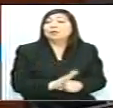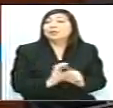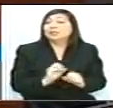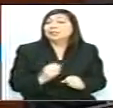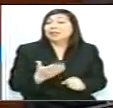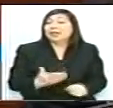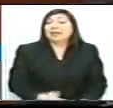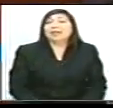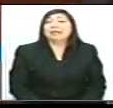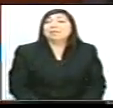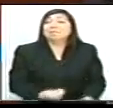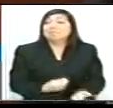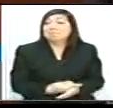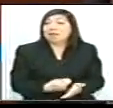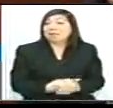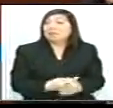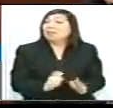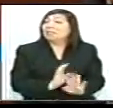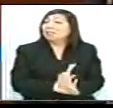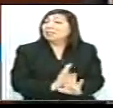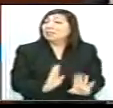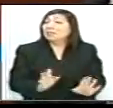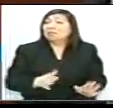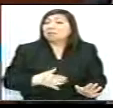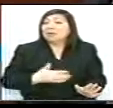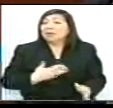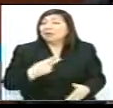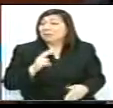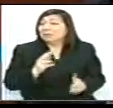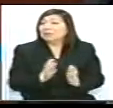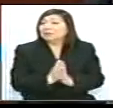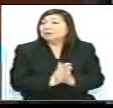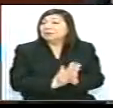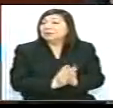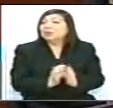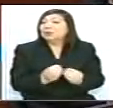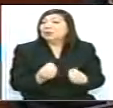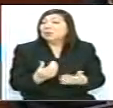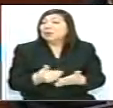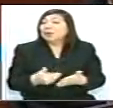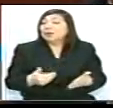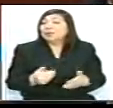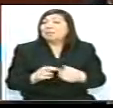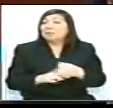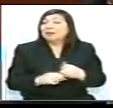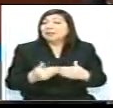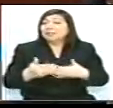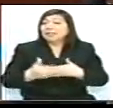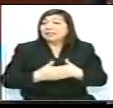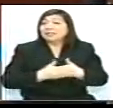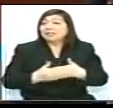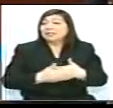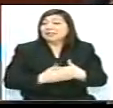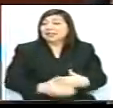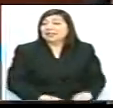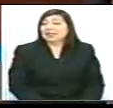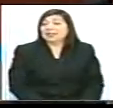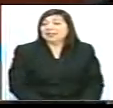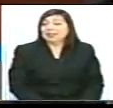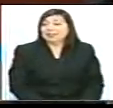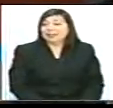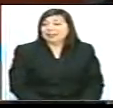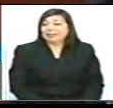hubiera subida de precios de metales, tampoco habría posibilidades que el país se beneficie como ha ocurrido en países cercanos.